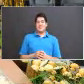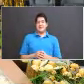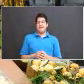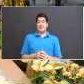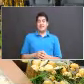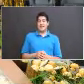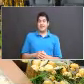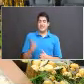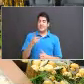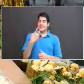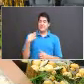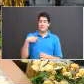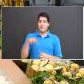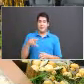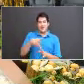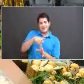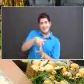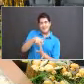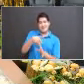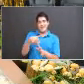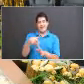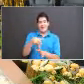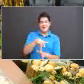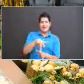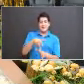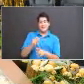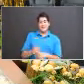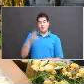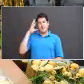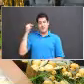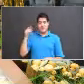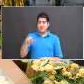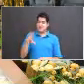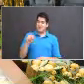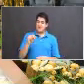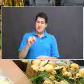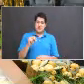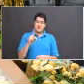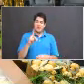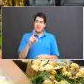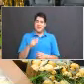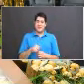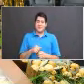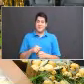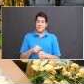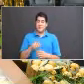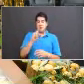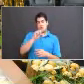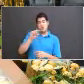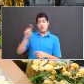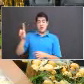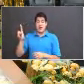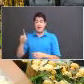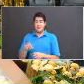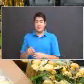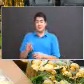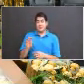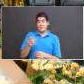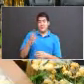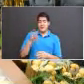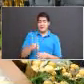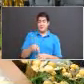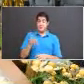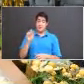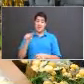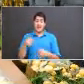Pero solo para hacer el equilibrio, ¿verdad? Porque esto no es una especie de fetichismo, hermano, en donde la gente, así, hermano, hagámoslo